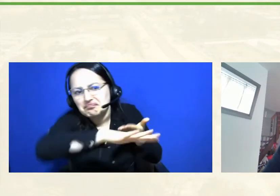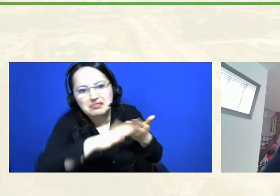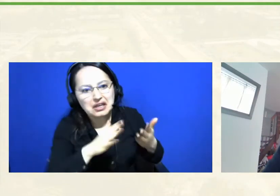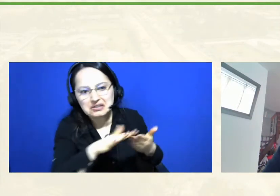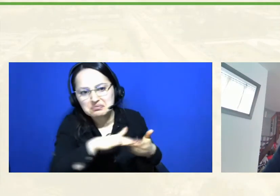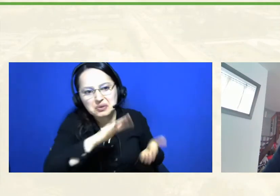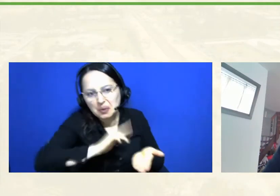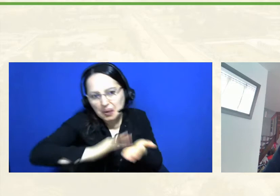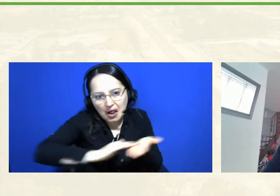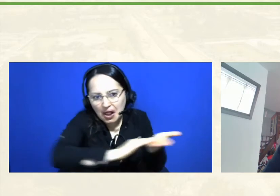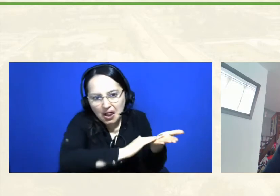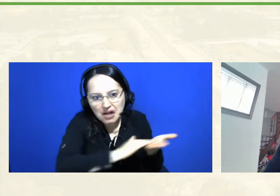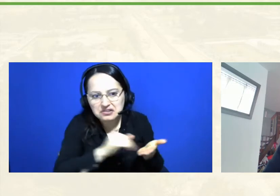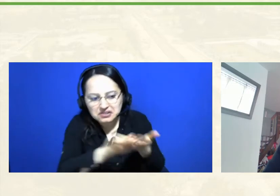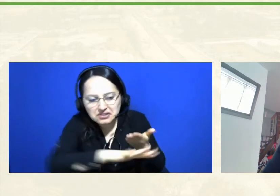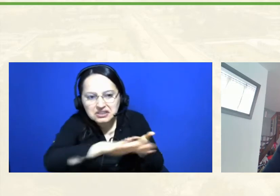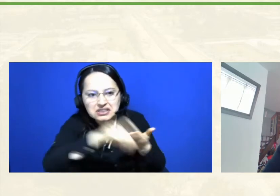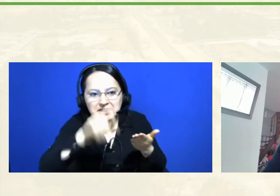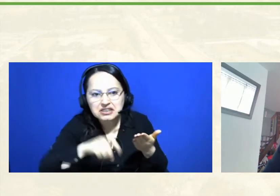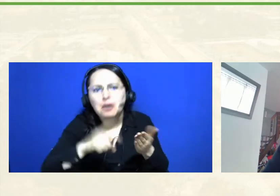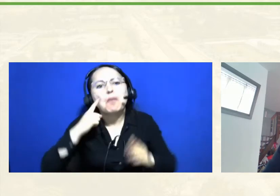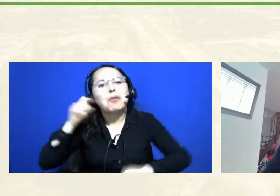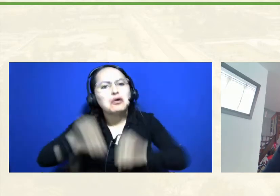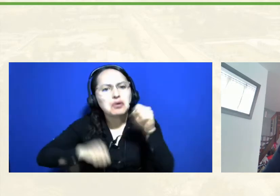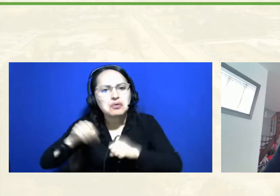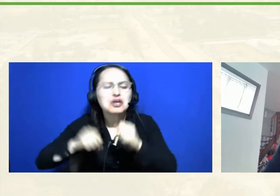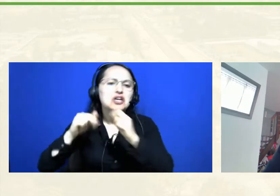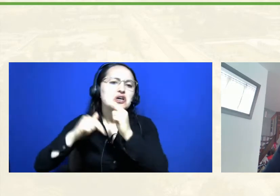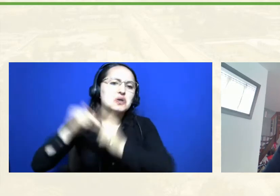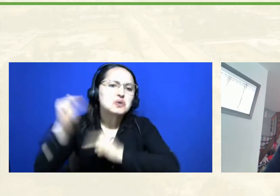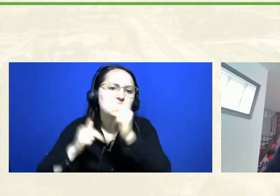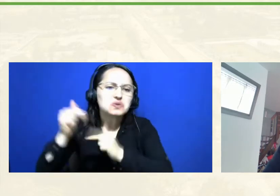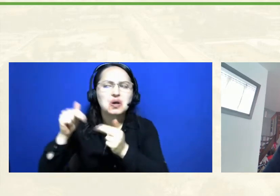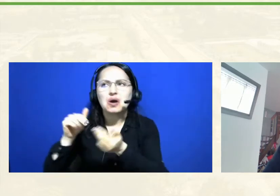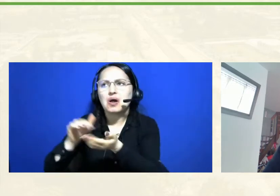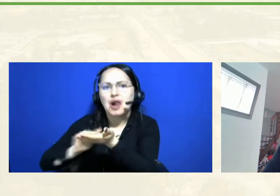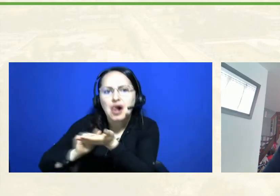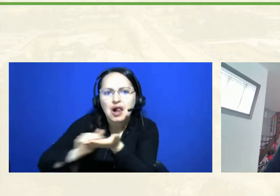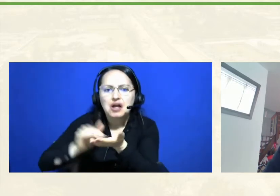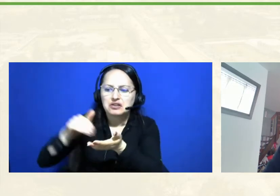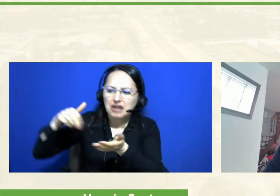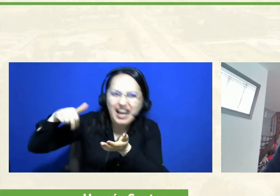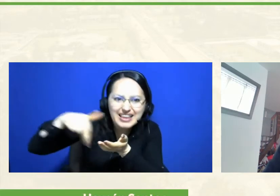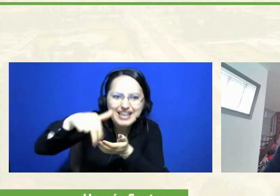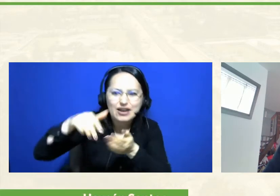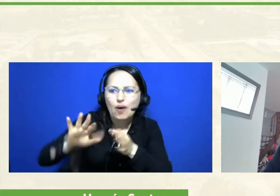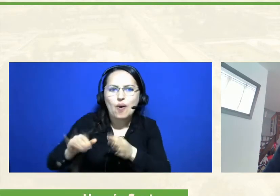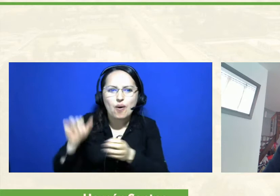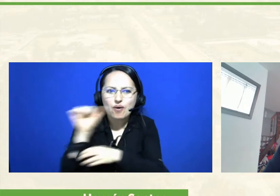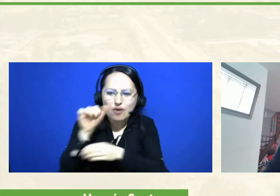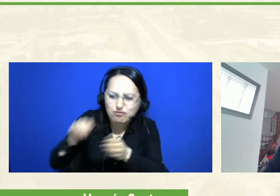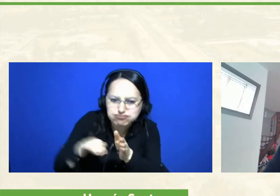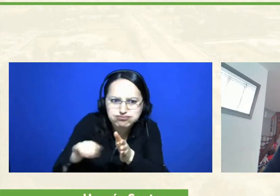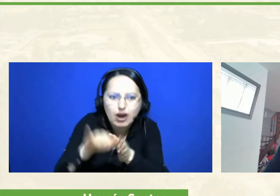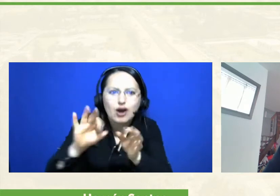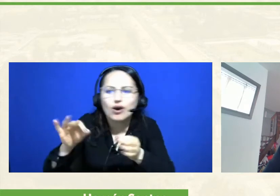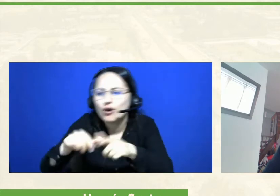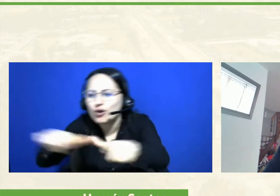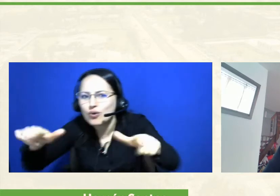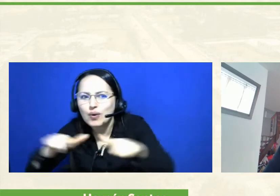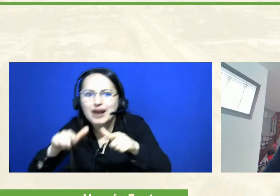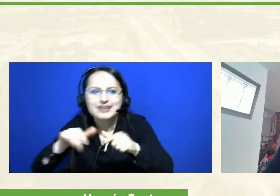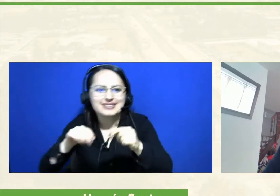decía bien el doctor Hernando, puede ser construcción y mantenimiento de andenes, mantenimiento vial, las plazoletas y también otro